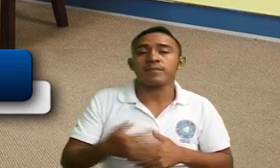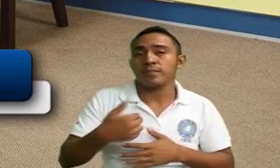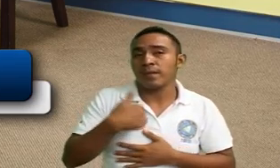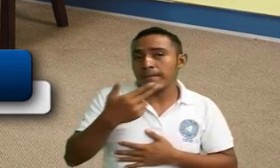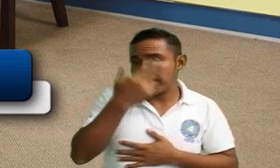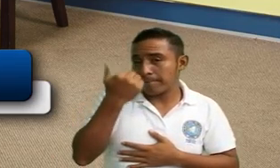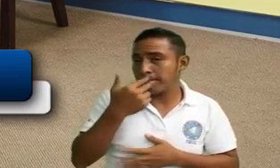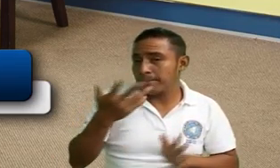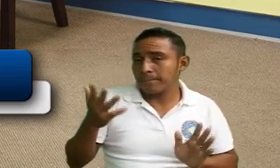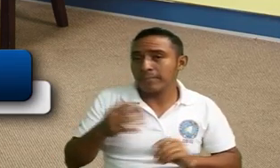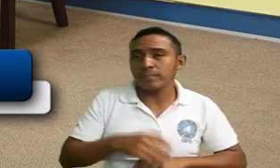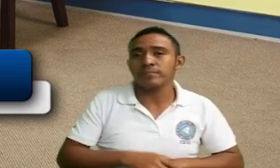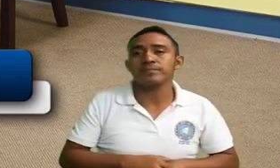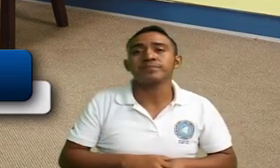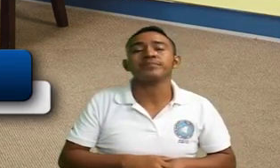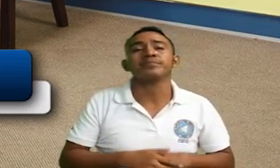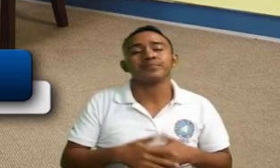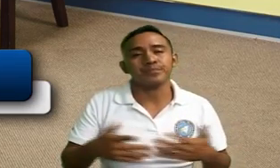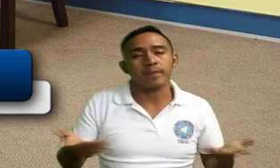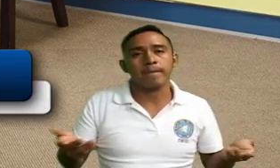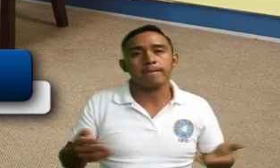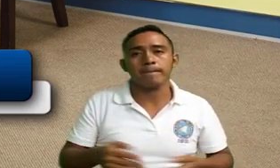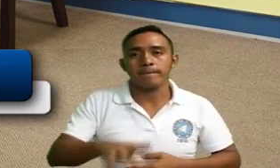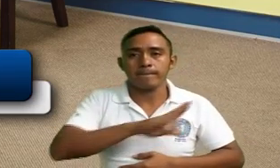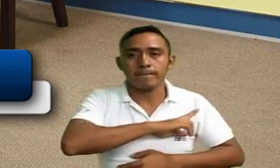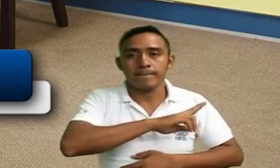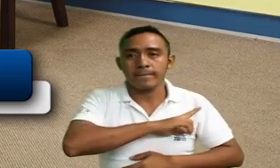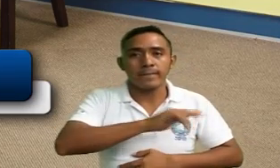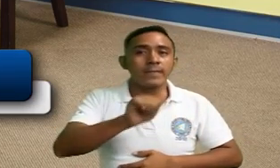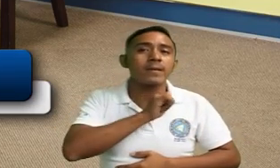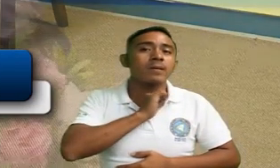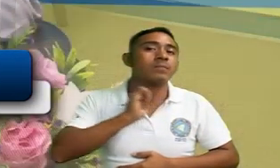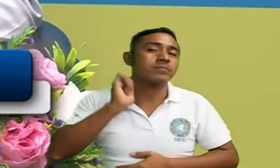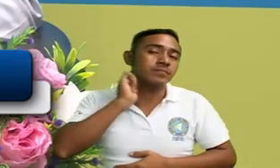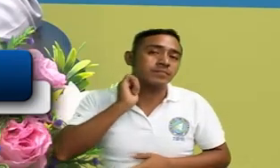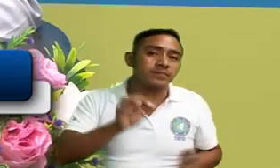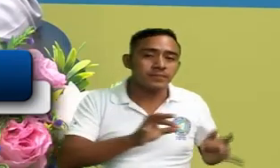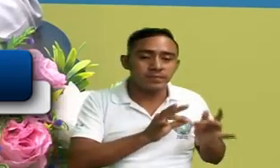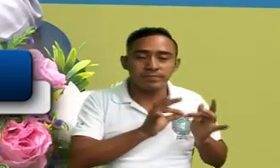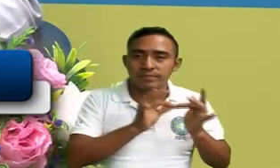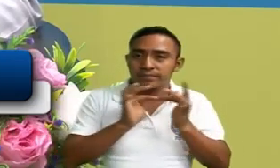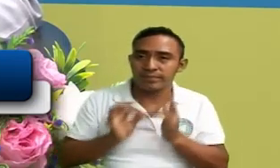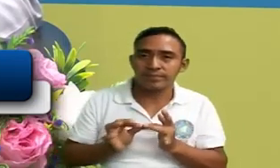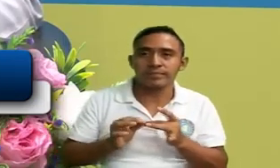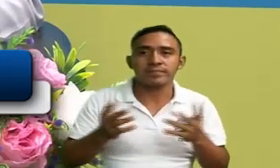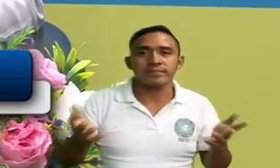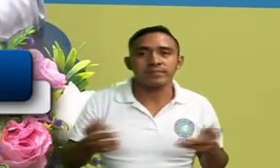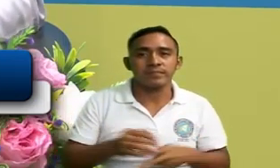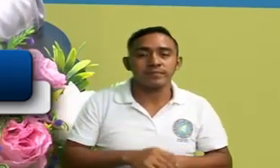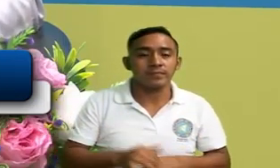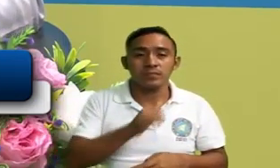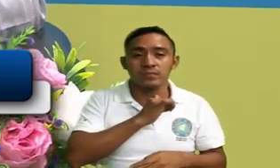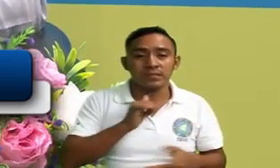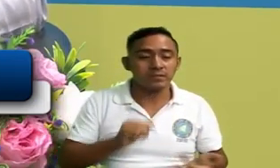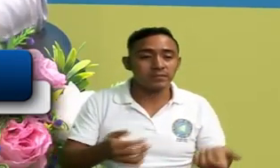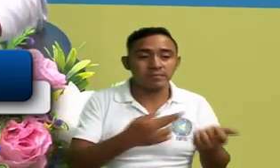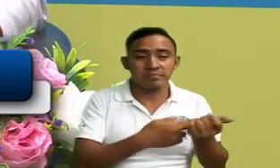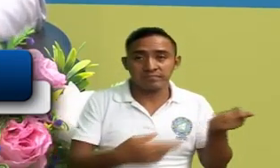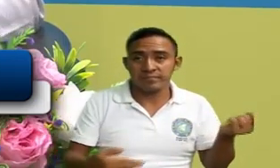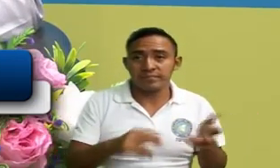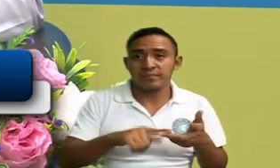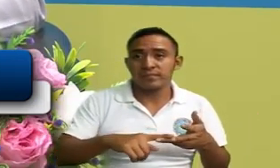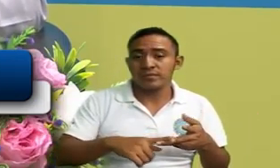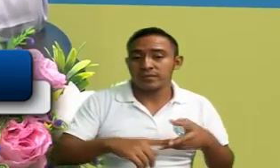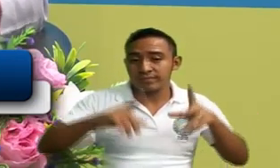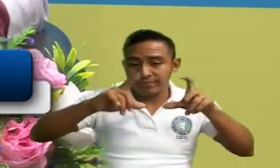baja, en no, en realidad no existe un examen específico, o un examen de sangre, o un examen por